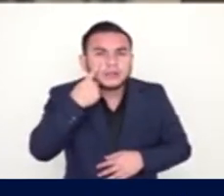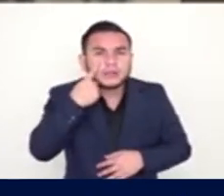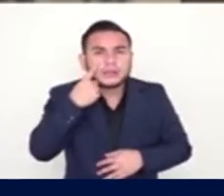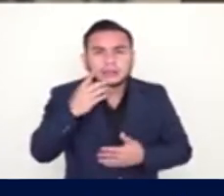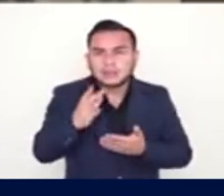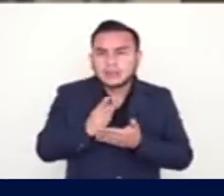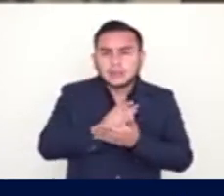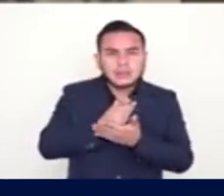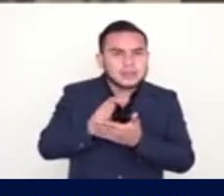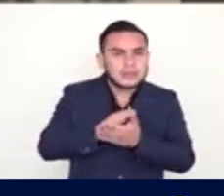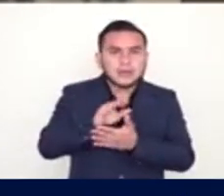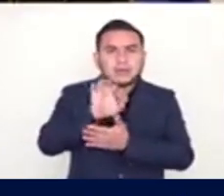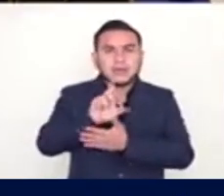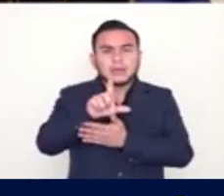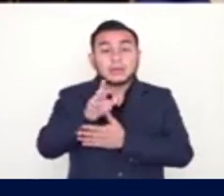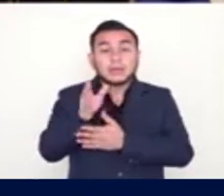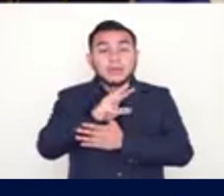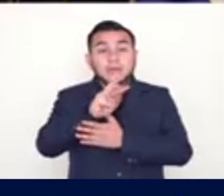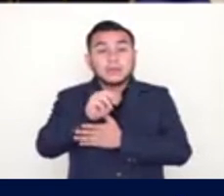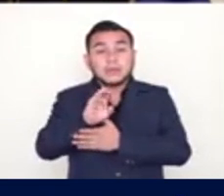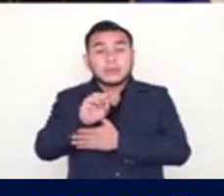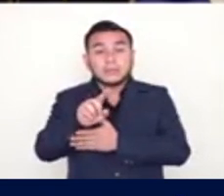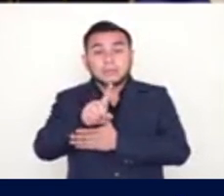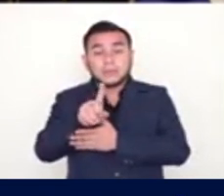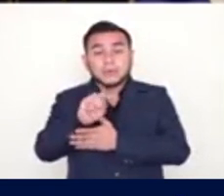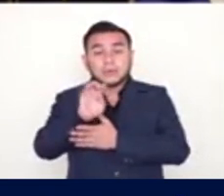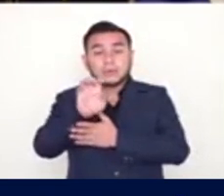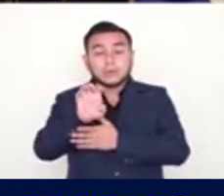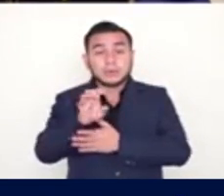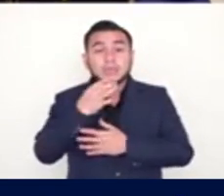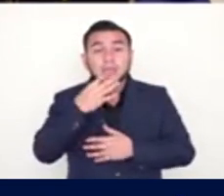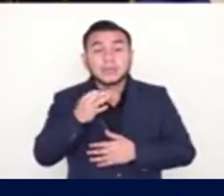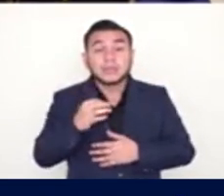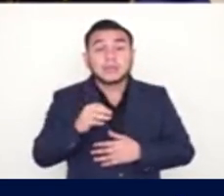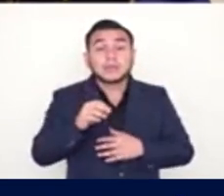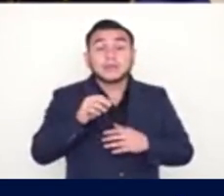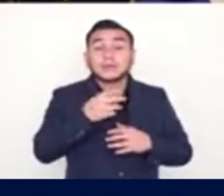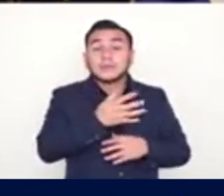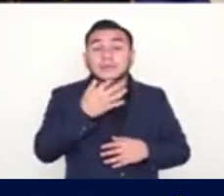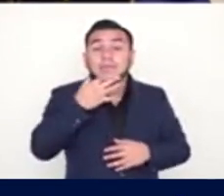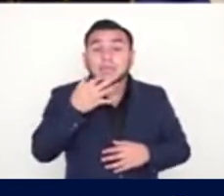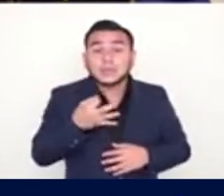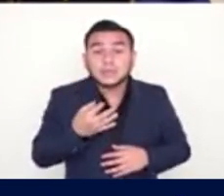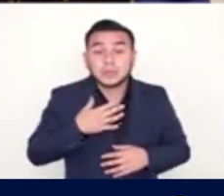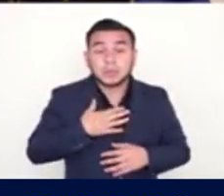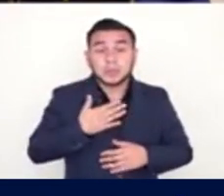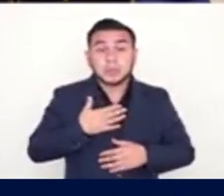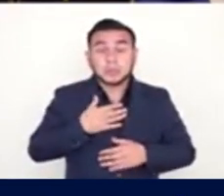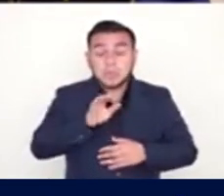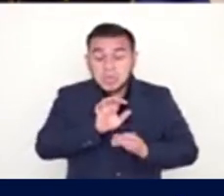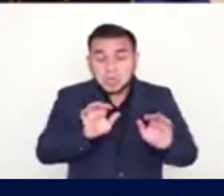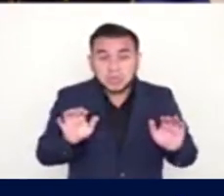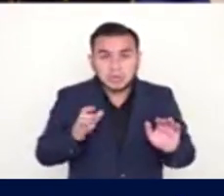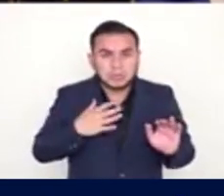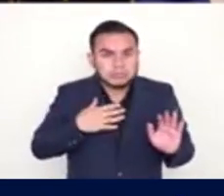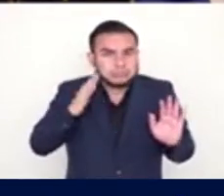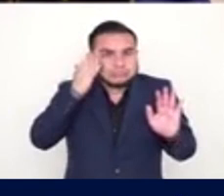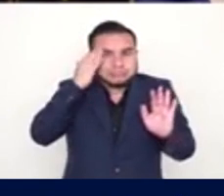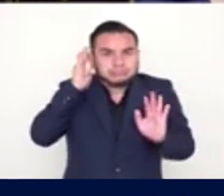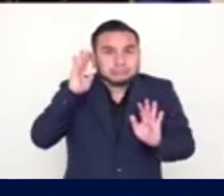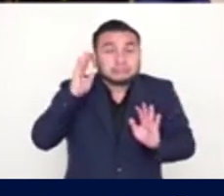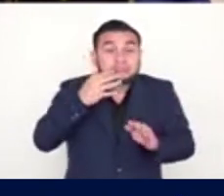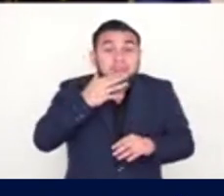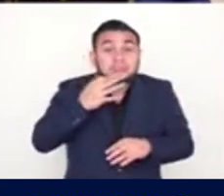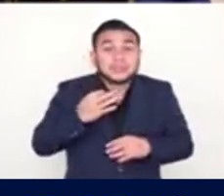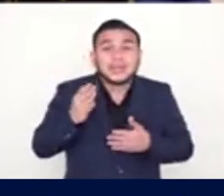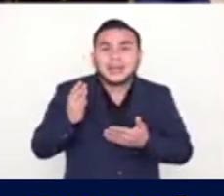hay documentos del Mozote. Si lo suben al 81, en el 85, en el 92, yo era un niño que estaba en el colegio.